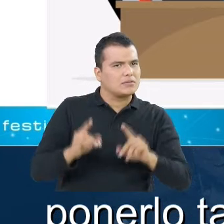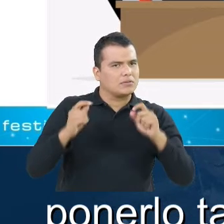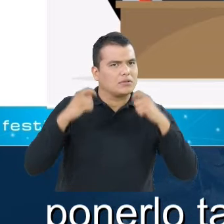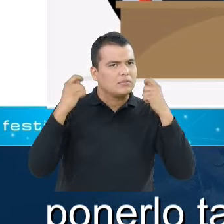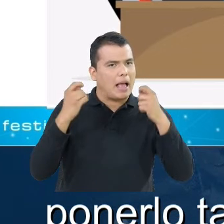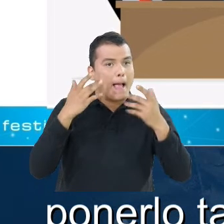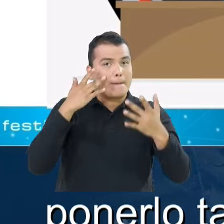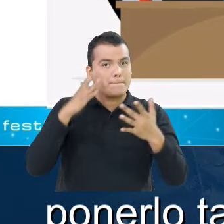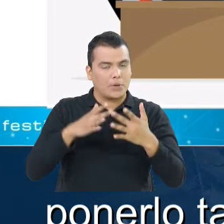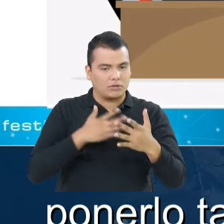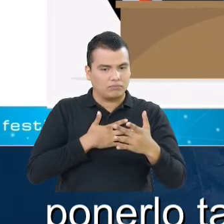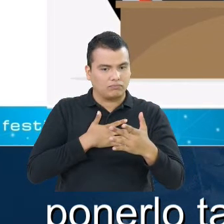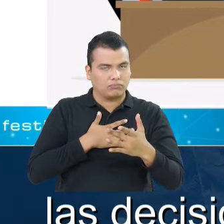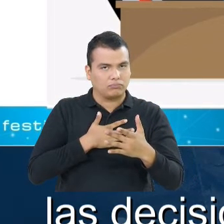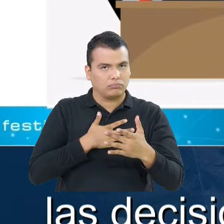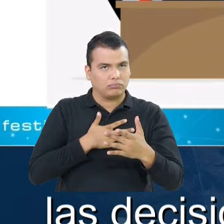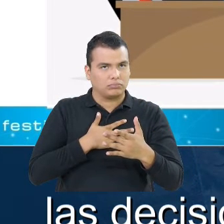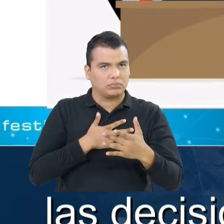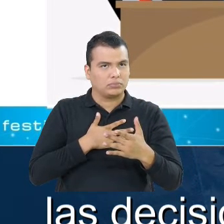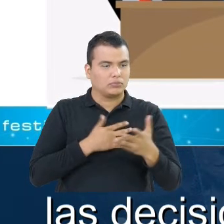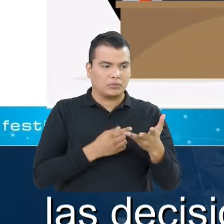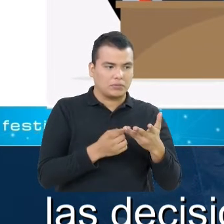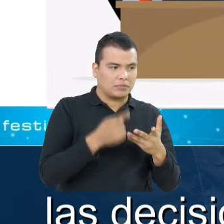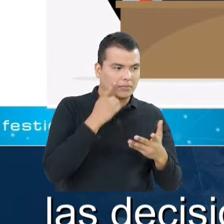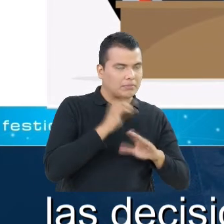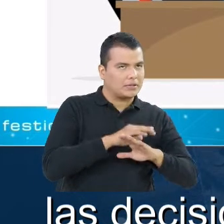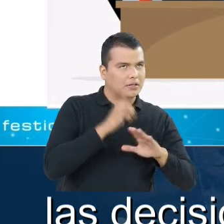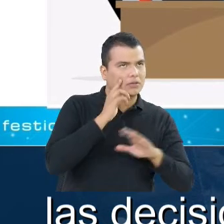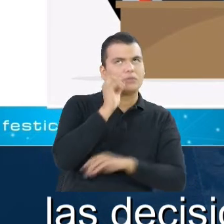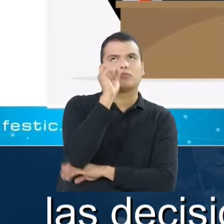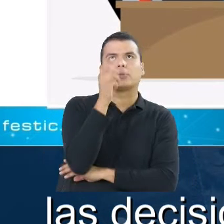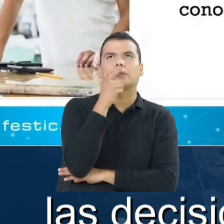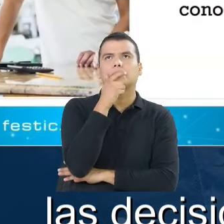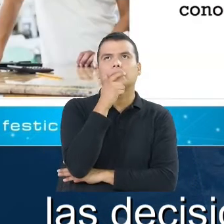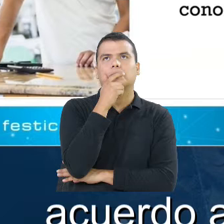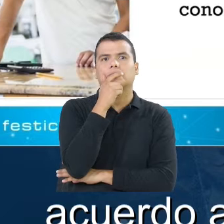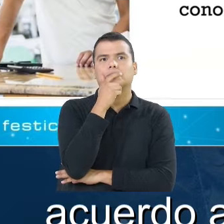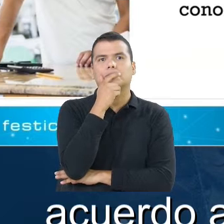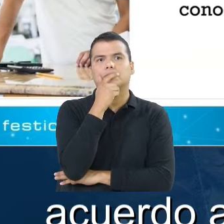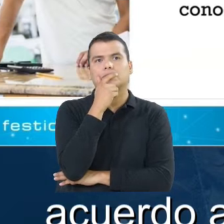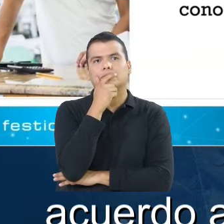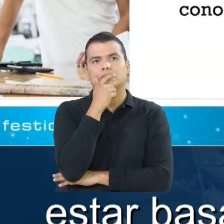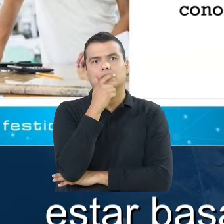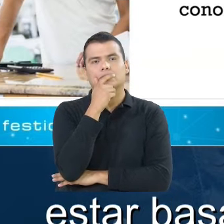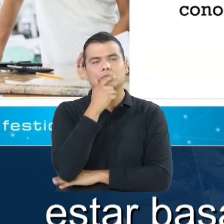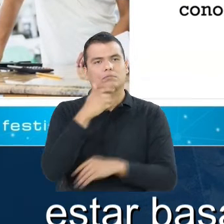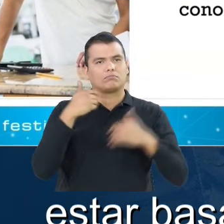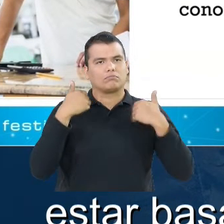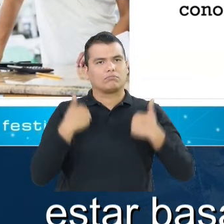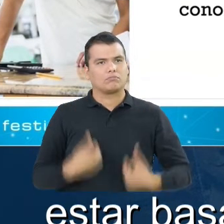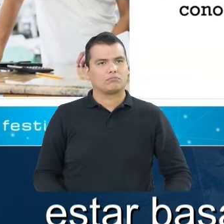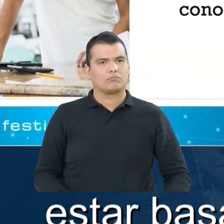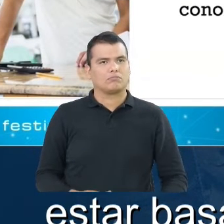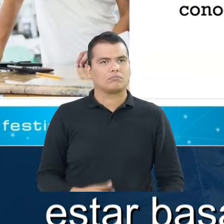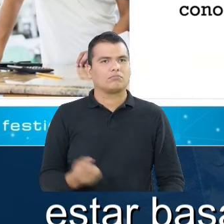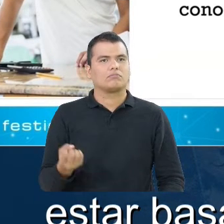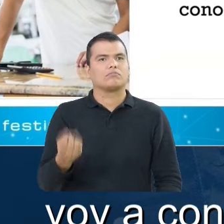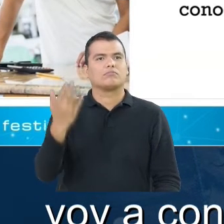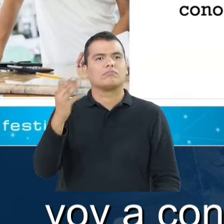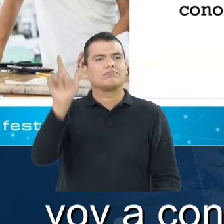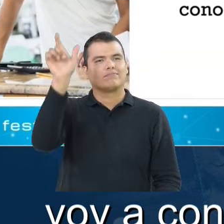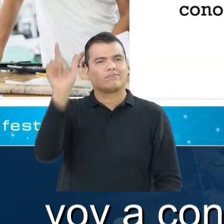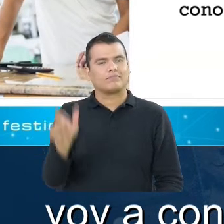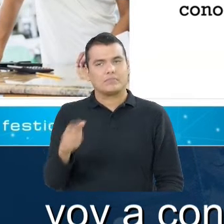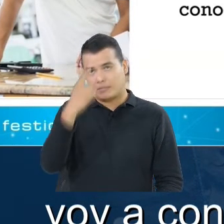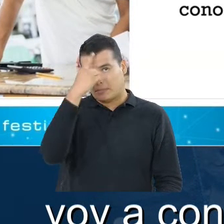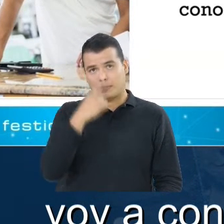buyer persona. Entonces, basado en estos datos, ¿qué dije yo? Voy a construir mi buyer persona y mi buyer persona se va a llamar Federico.